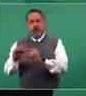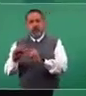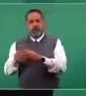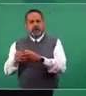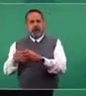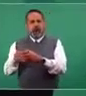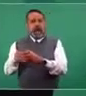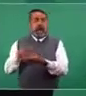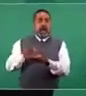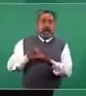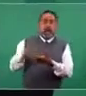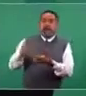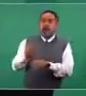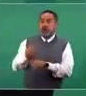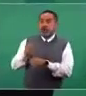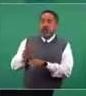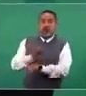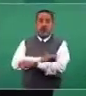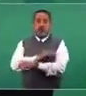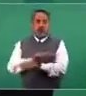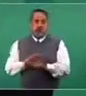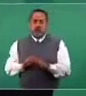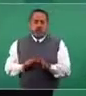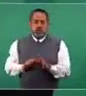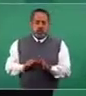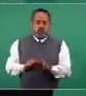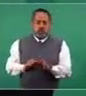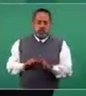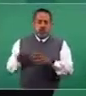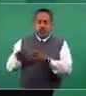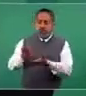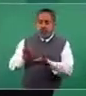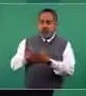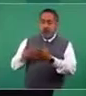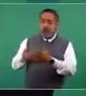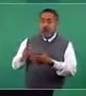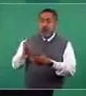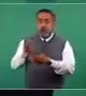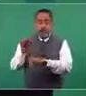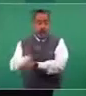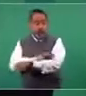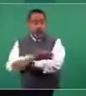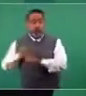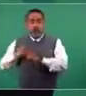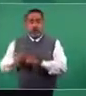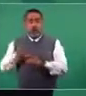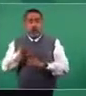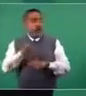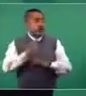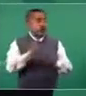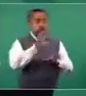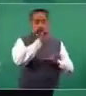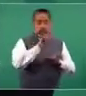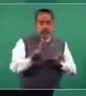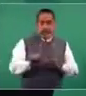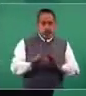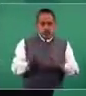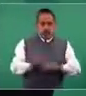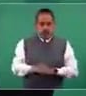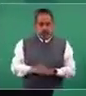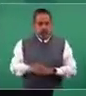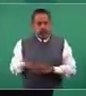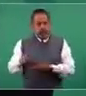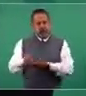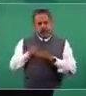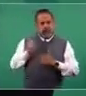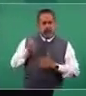sea técnicamente razonable suponer que la vacuna juega un papel importante en esta reducción, pero está